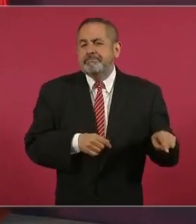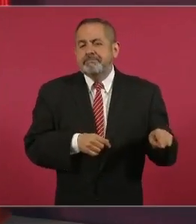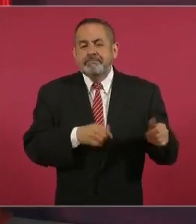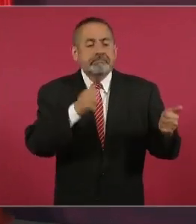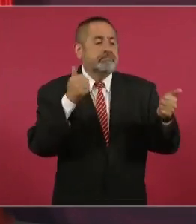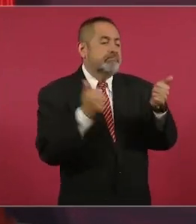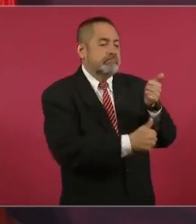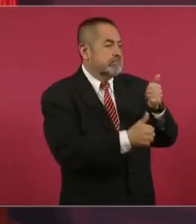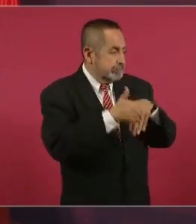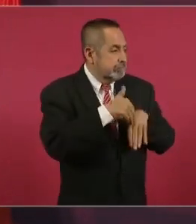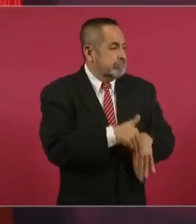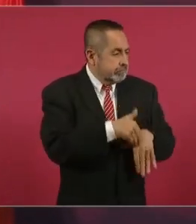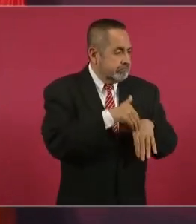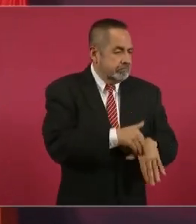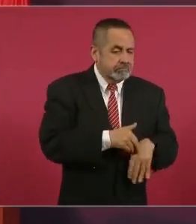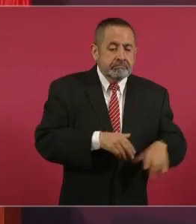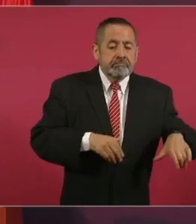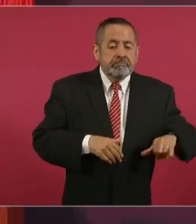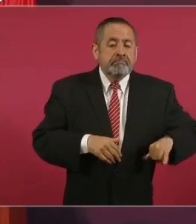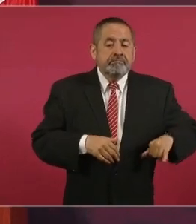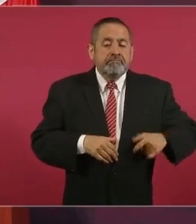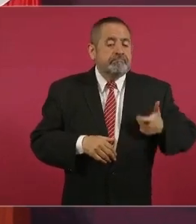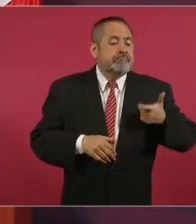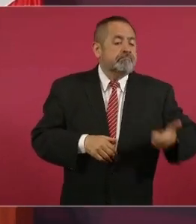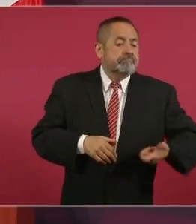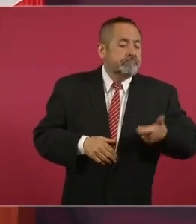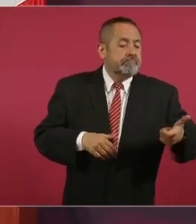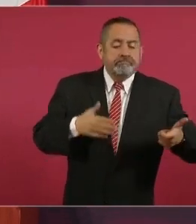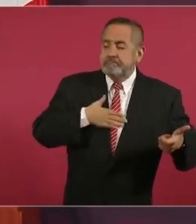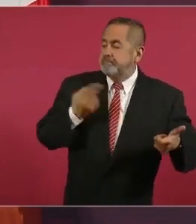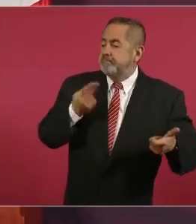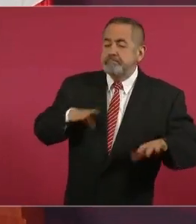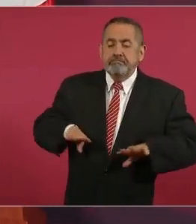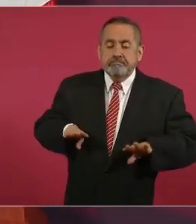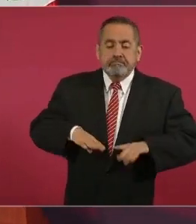que están al servicio de intereses creados.